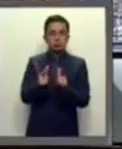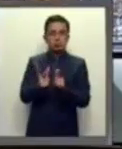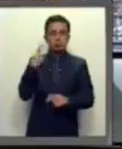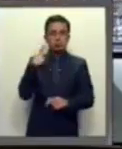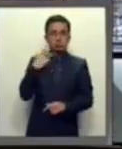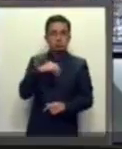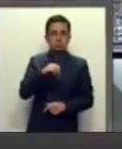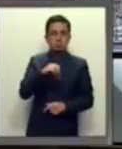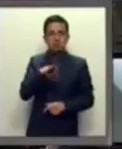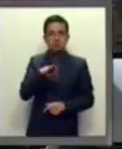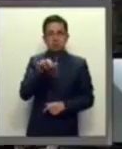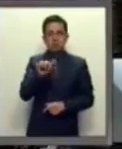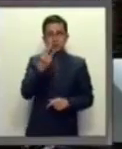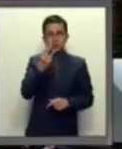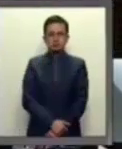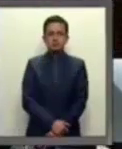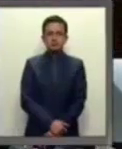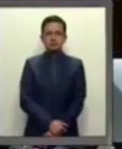Tres minutos.